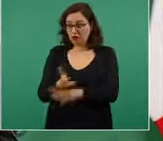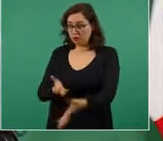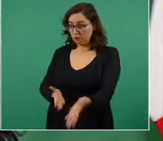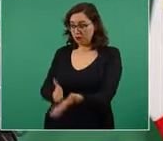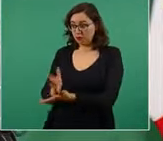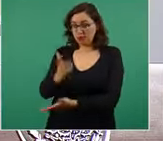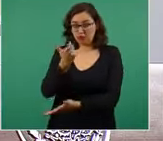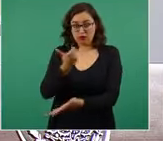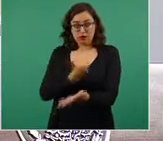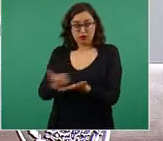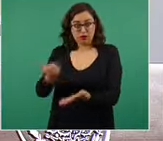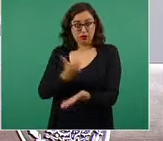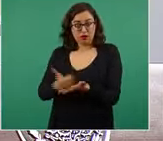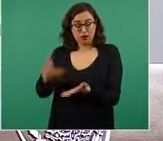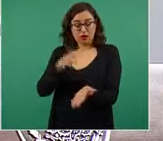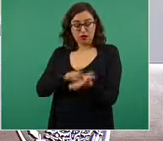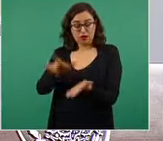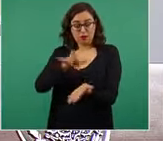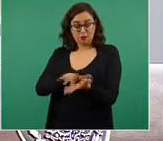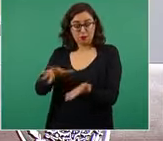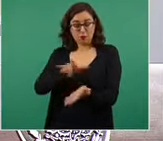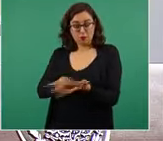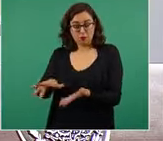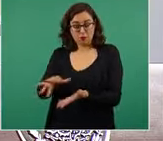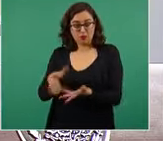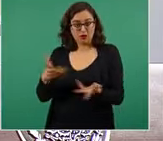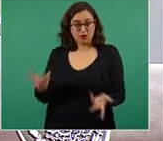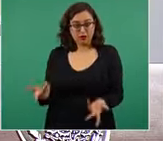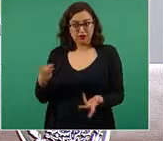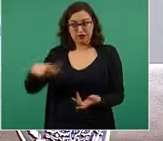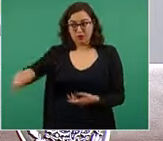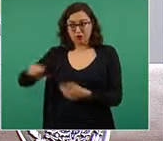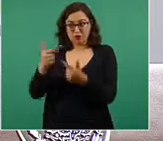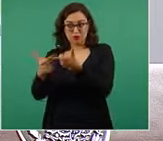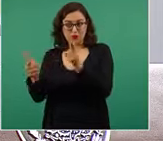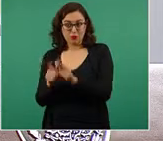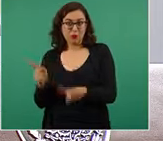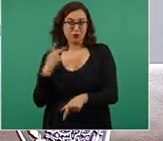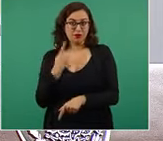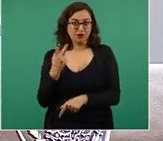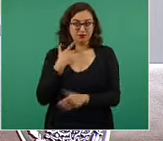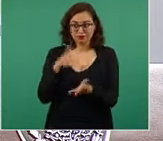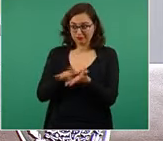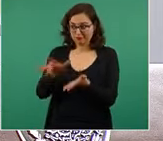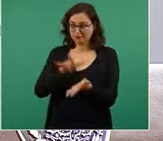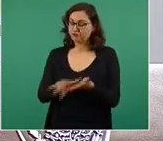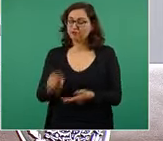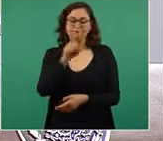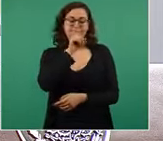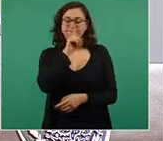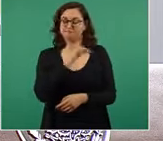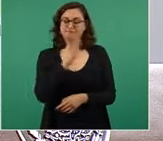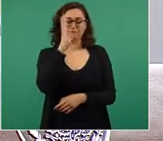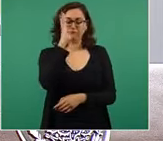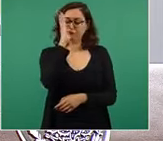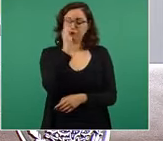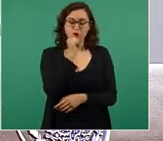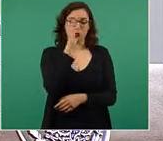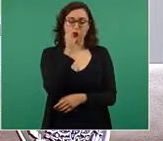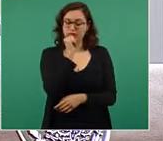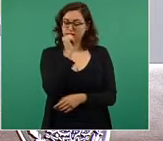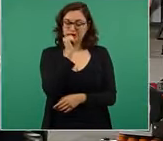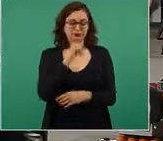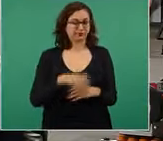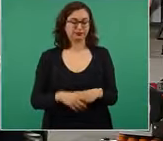dinero, la embajada de Estados Unidos no puede entregar dinero a grupos opositores.